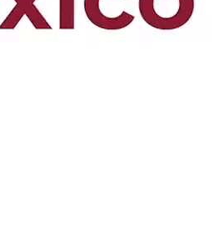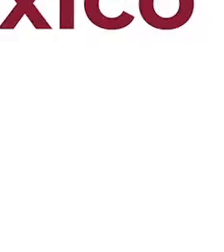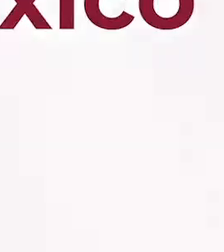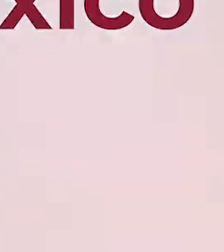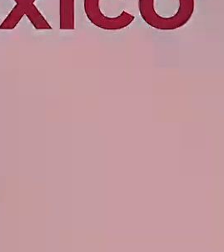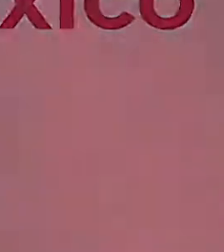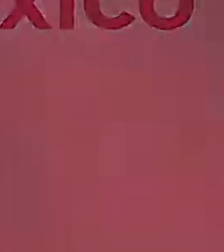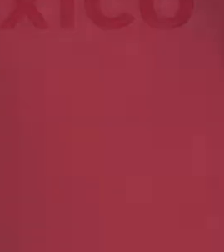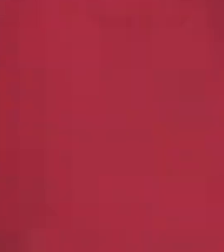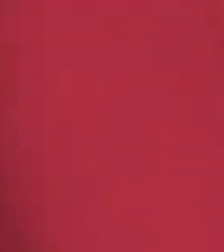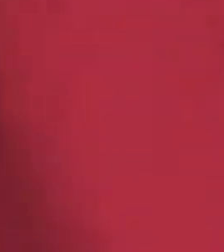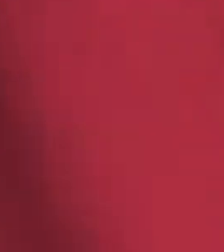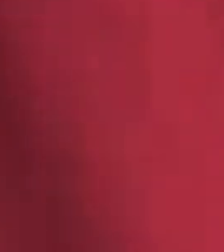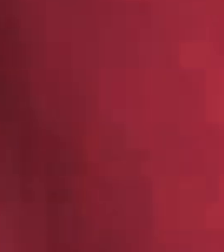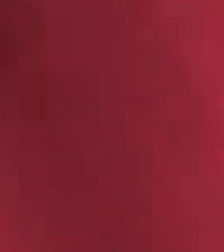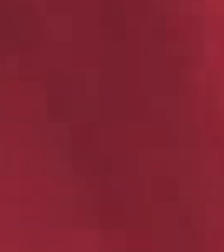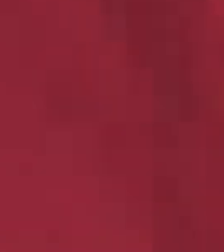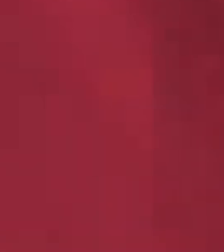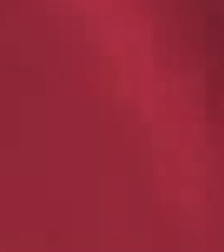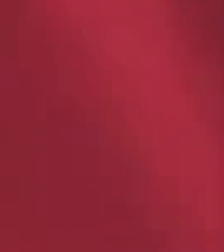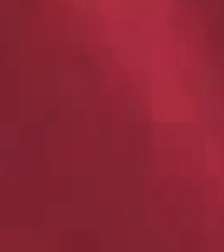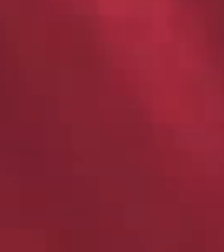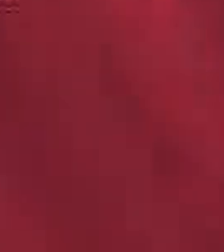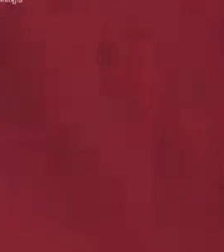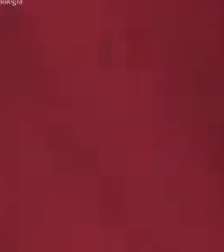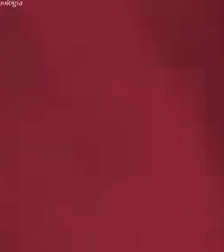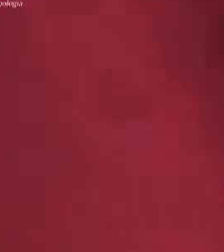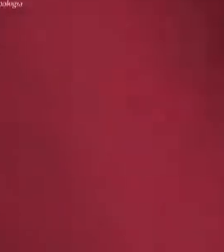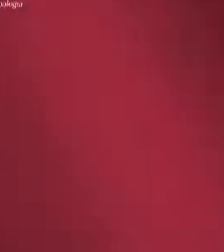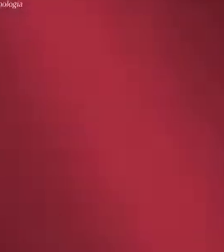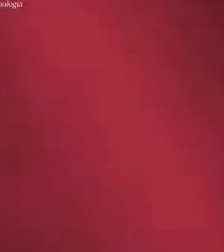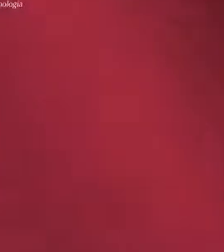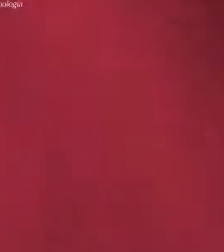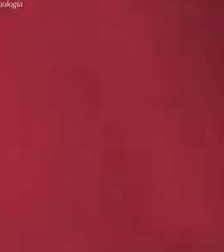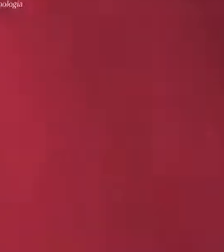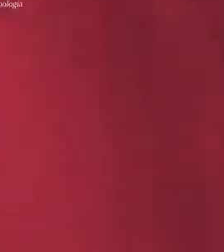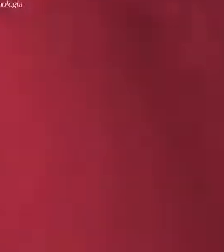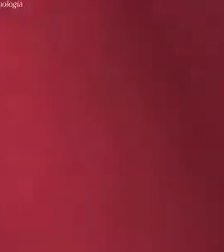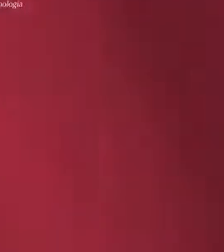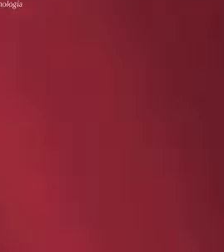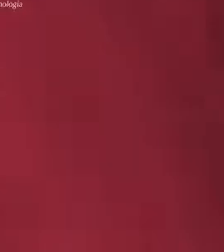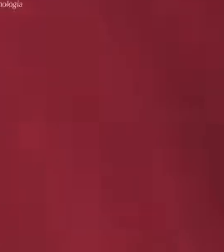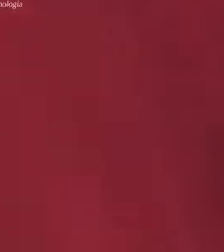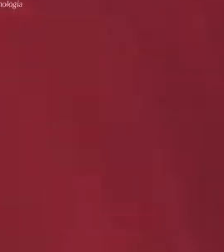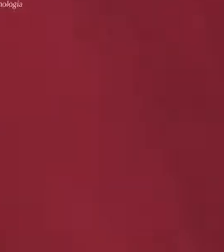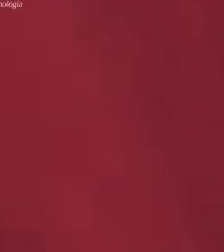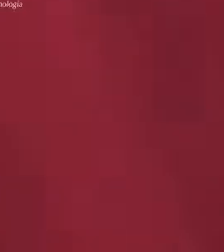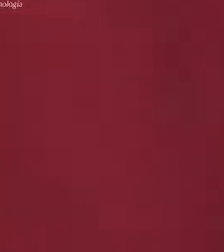Gobierno de México.